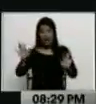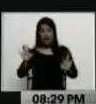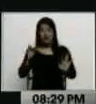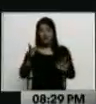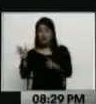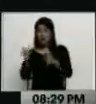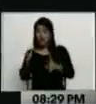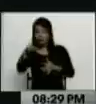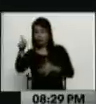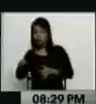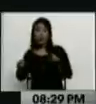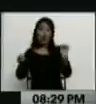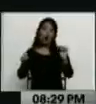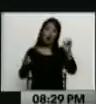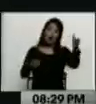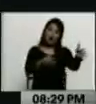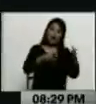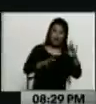Cardenales o gana